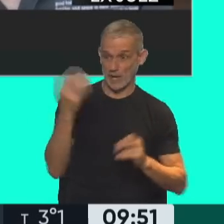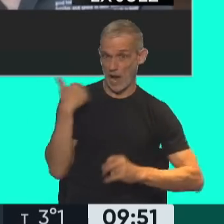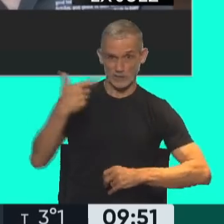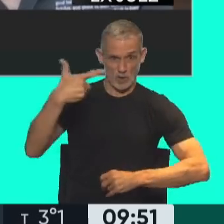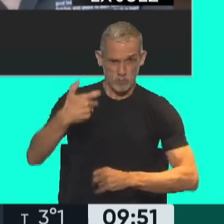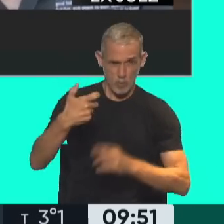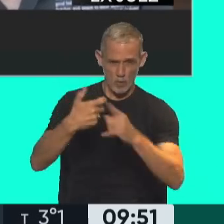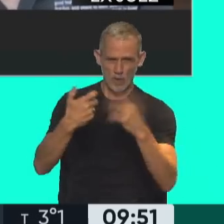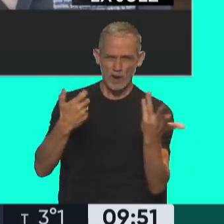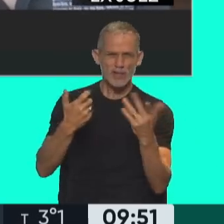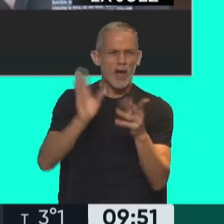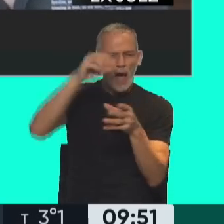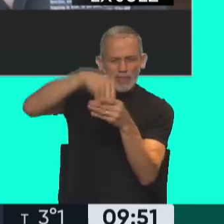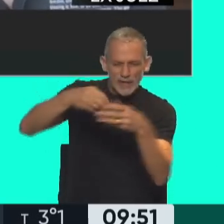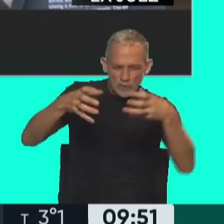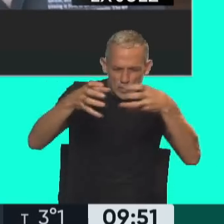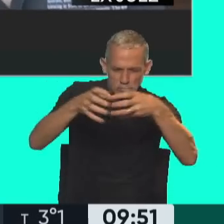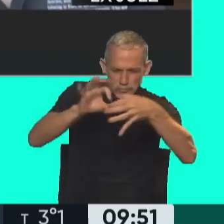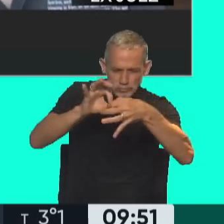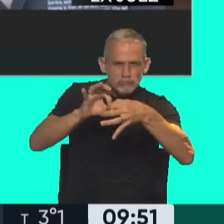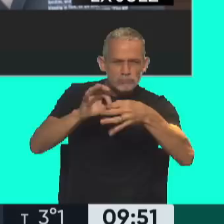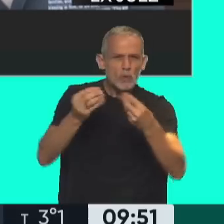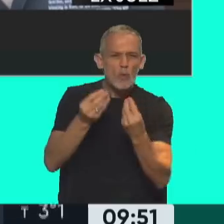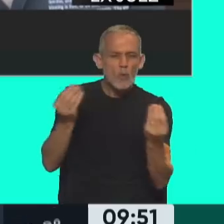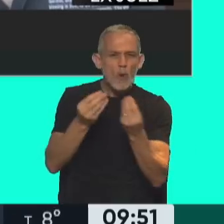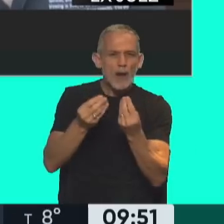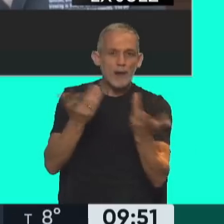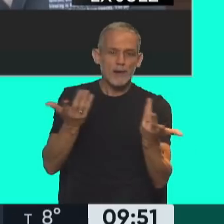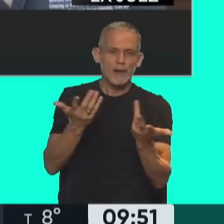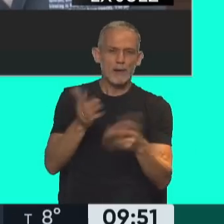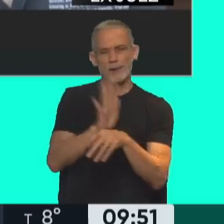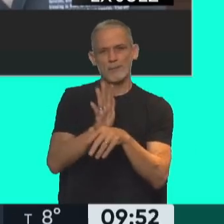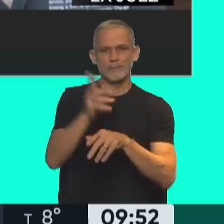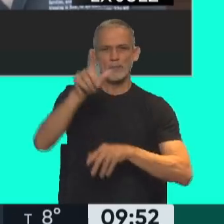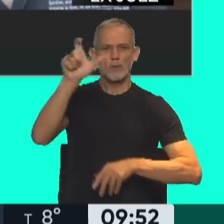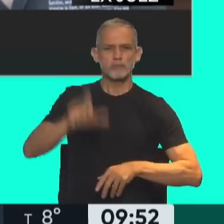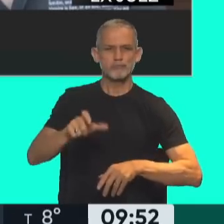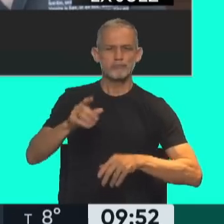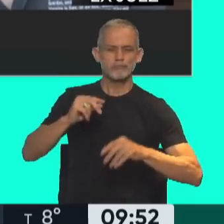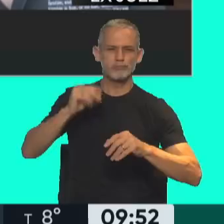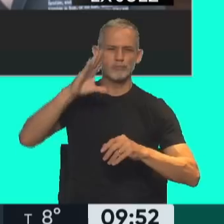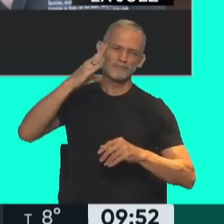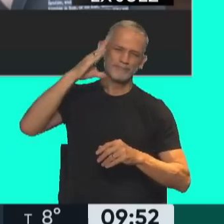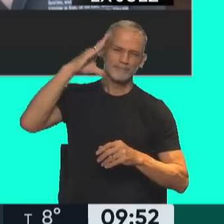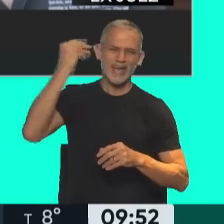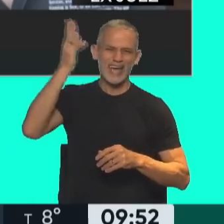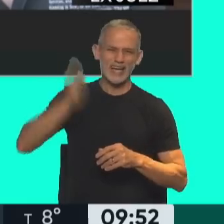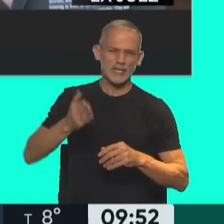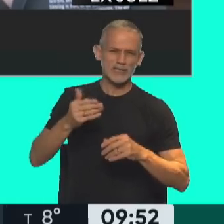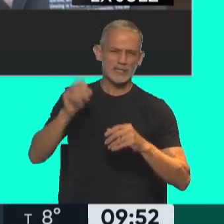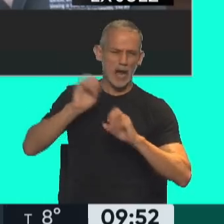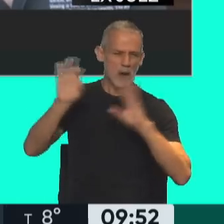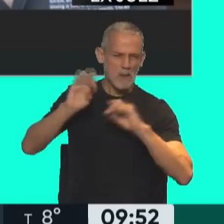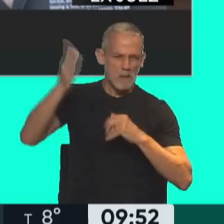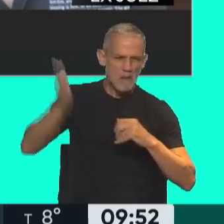es forma parte también de la demonización de la figura de la vicepresidente la nación y que hiciese